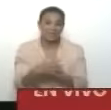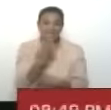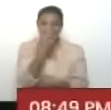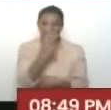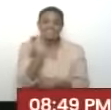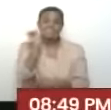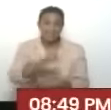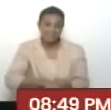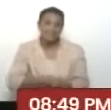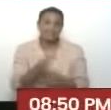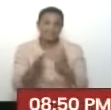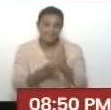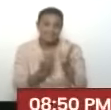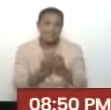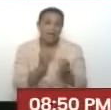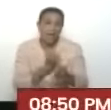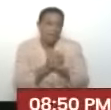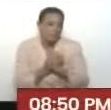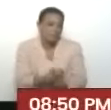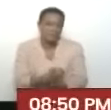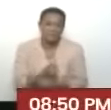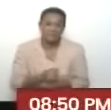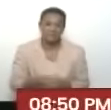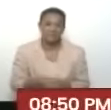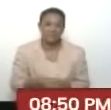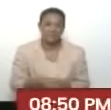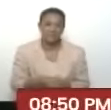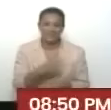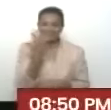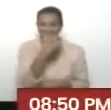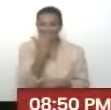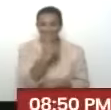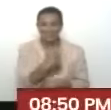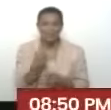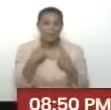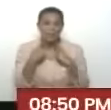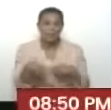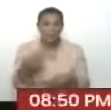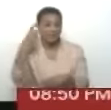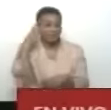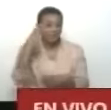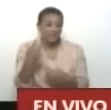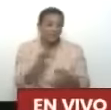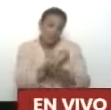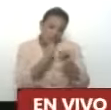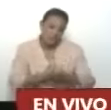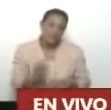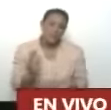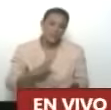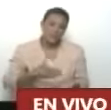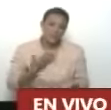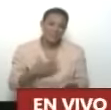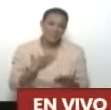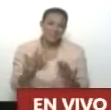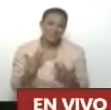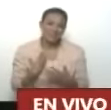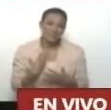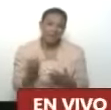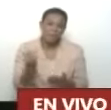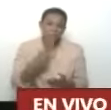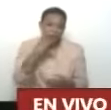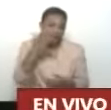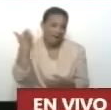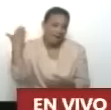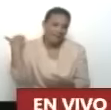que si te podía amar. Pero ahora soy feliz, más